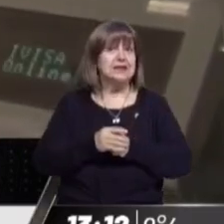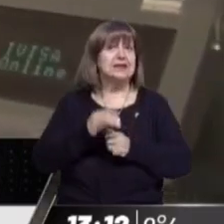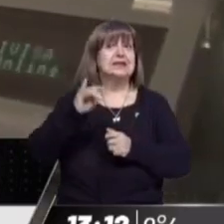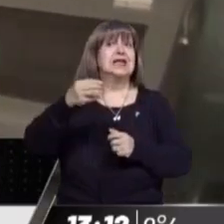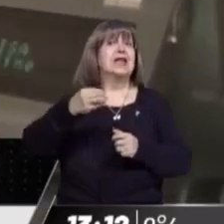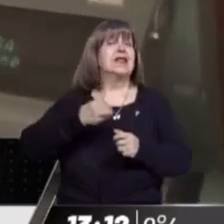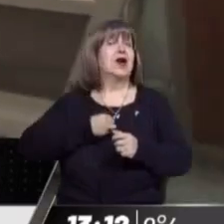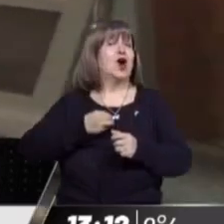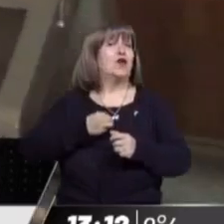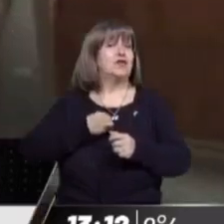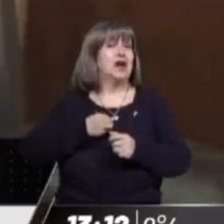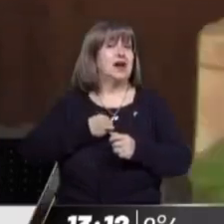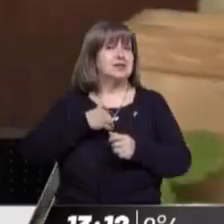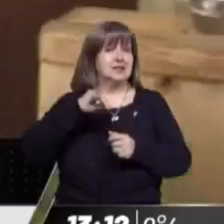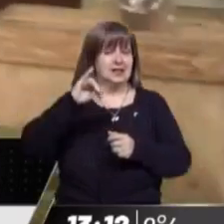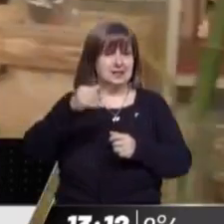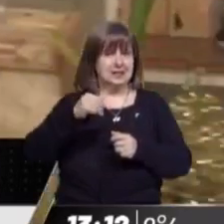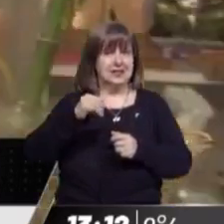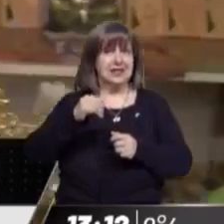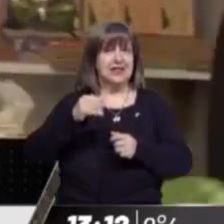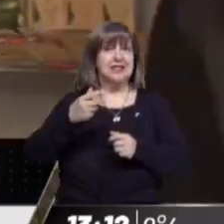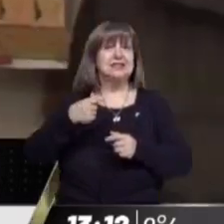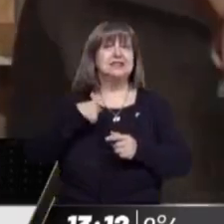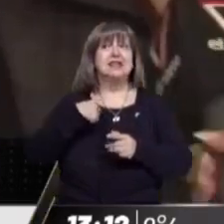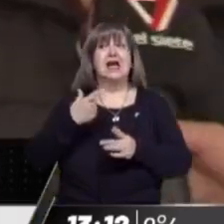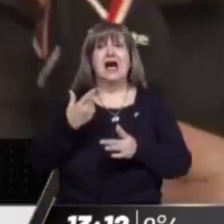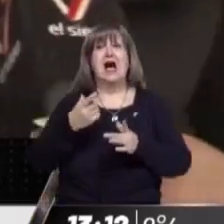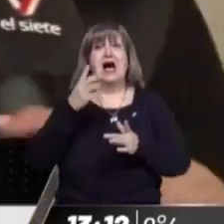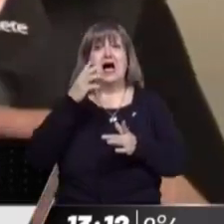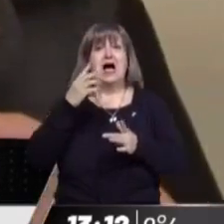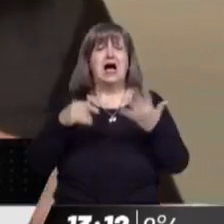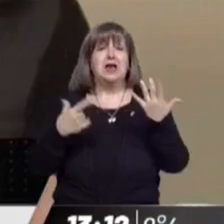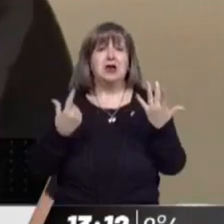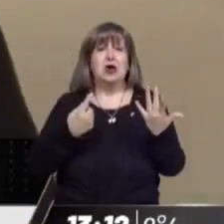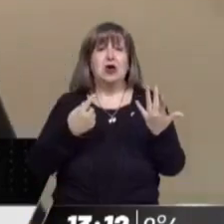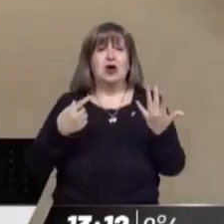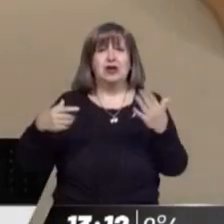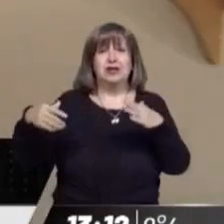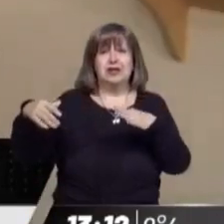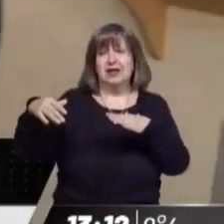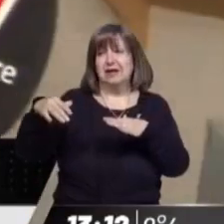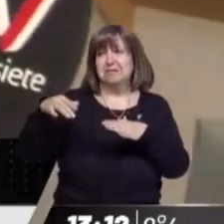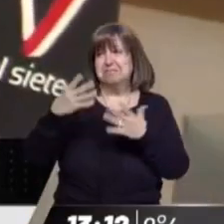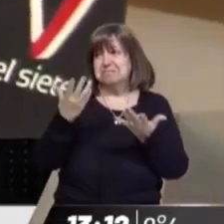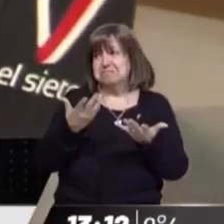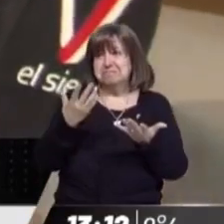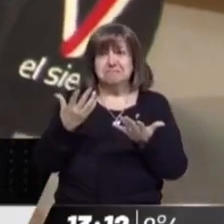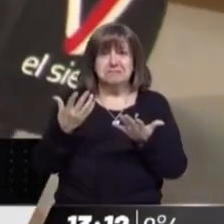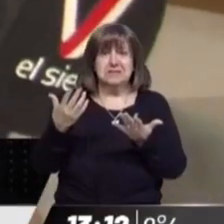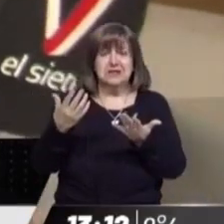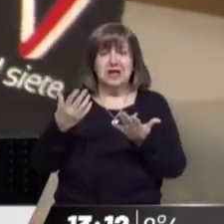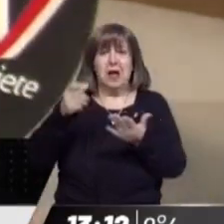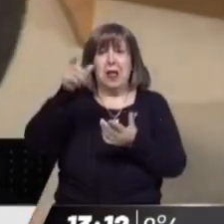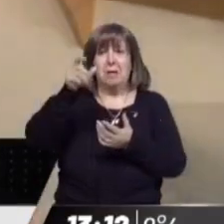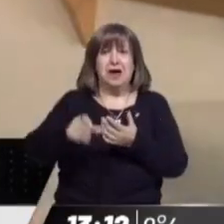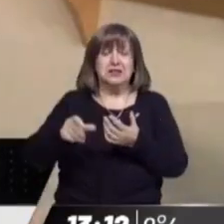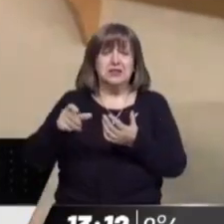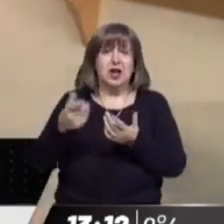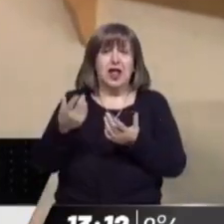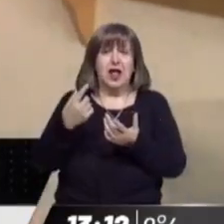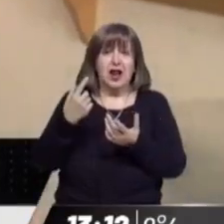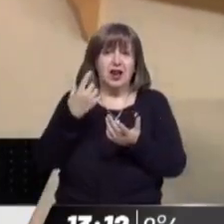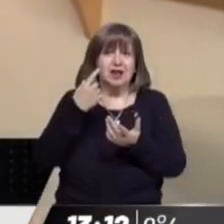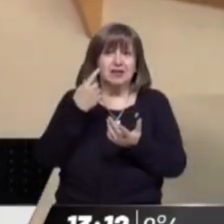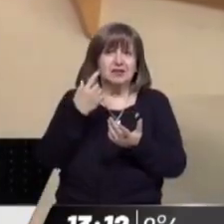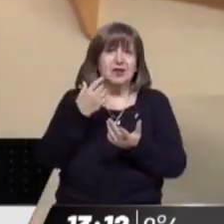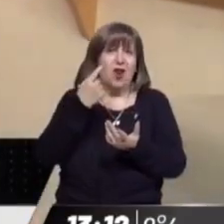confianza, supongo que sí que nos vamos a enterar. Si es de pasada, lo dudo. Que ni esté enterada la persona.